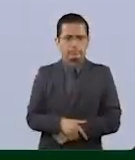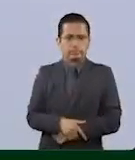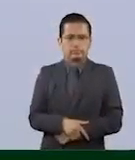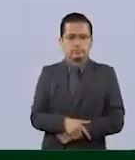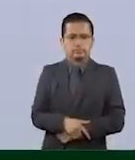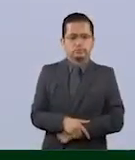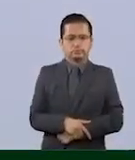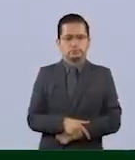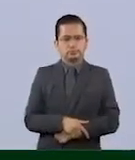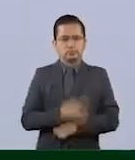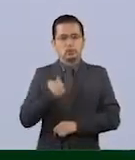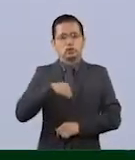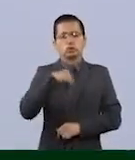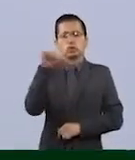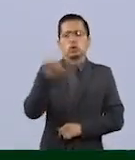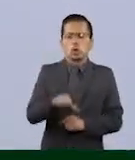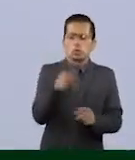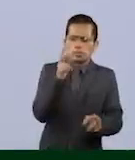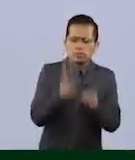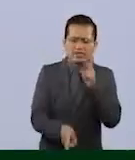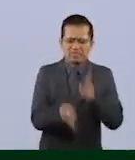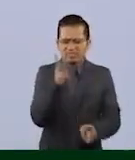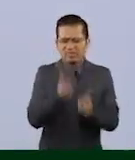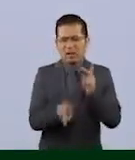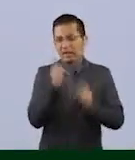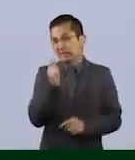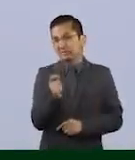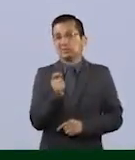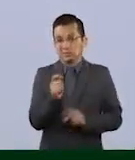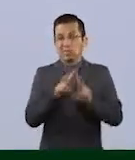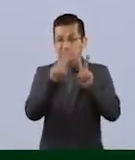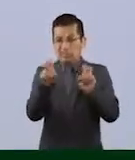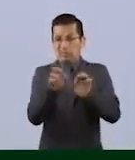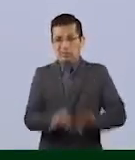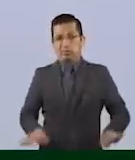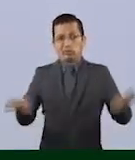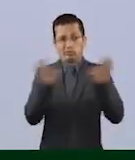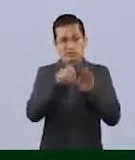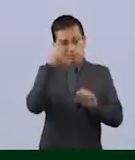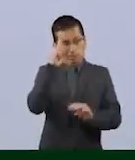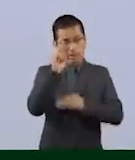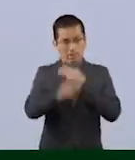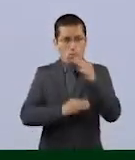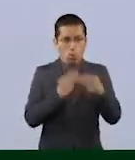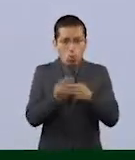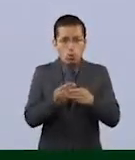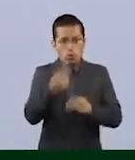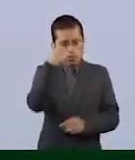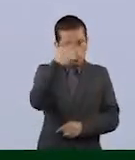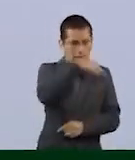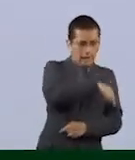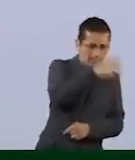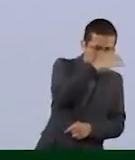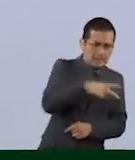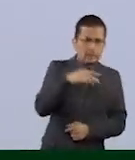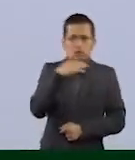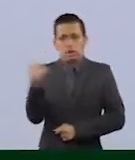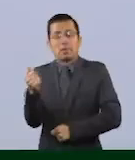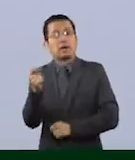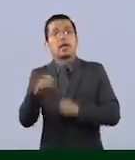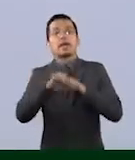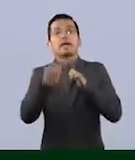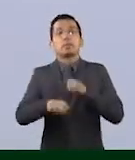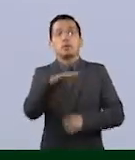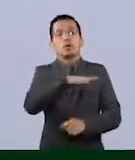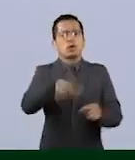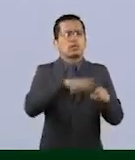Platicamos el día de hoy sobre temas muy importantes para el mundo, para los dos países, como es el tema de los recursos naturales. Hicimos énfasis también en la importancia comercial